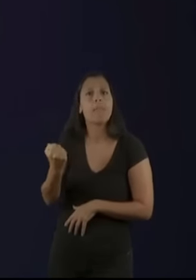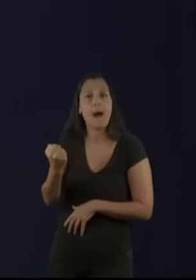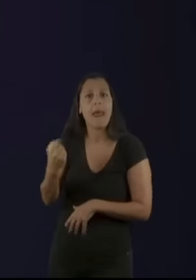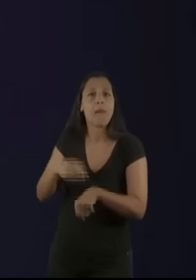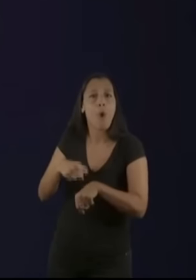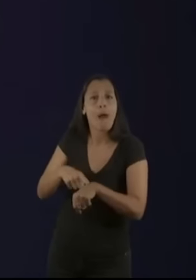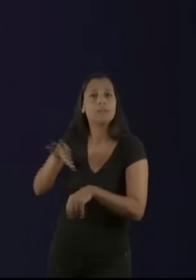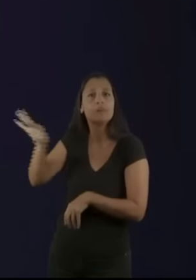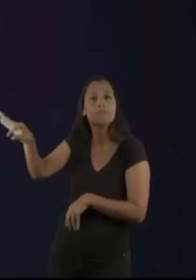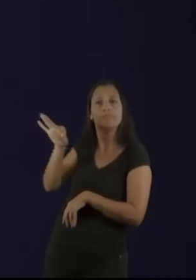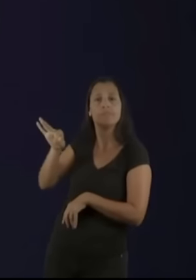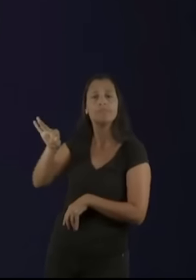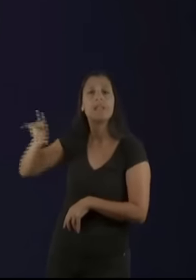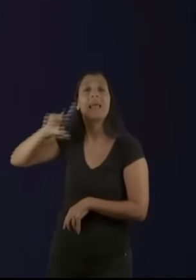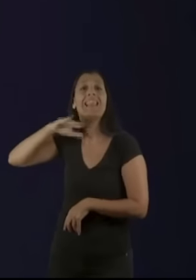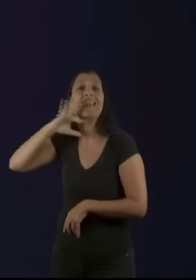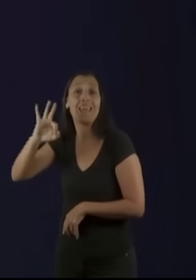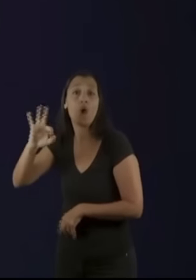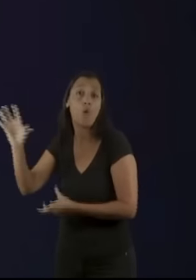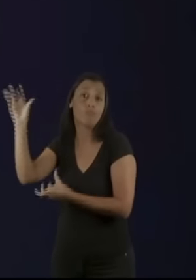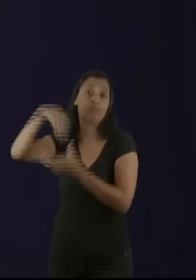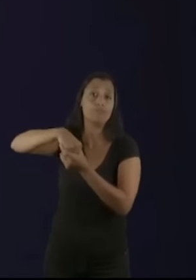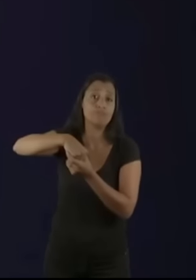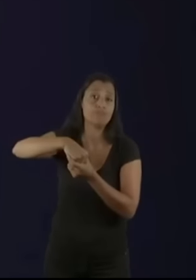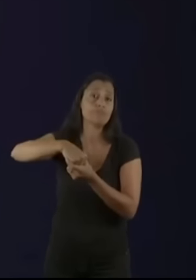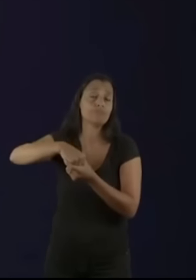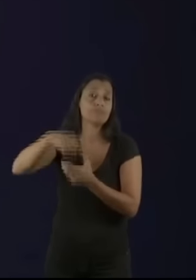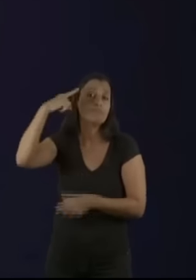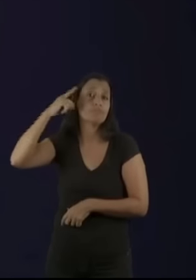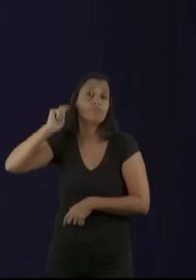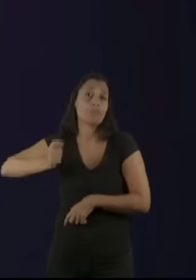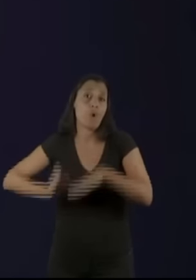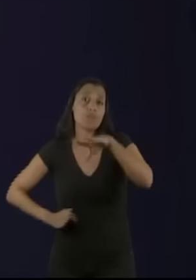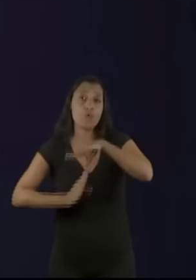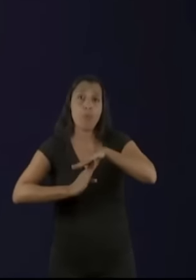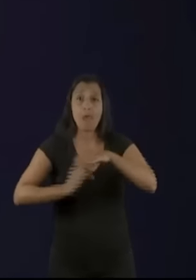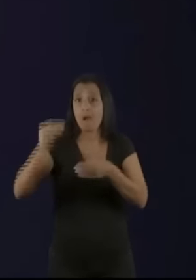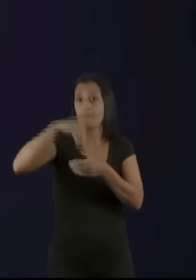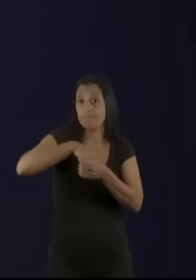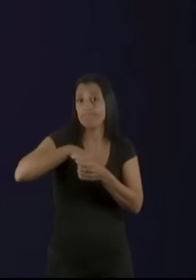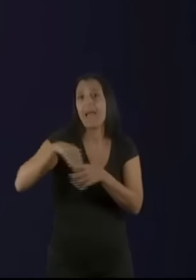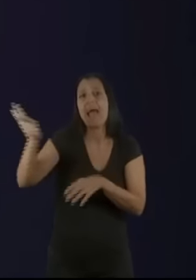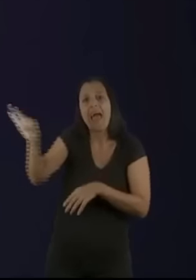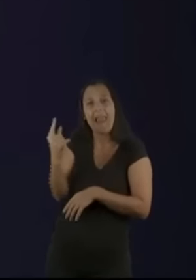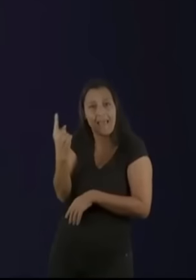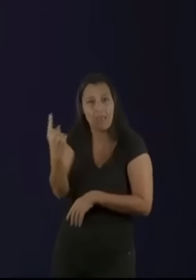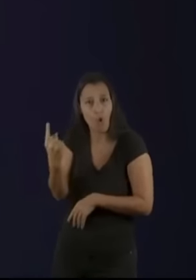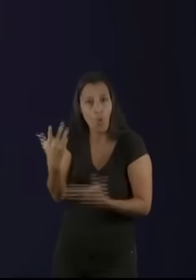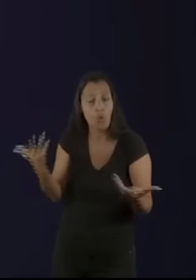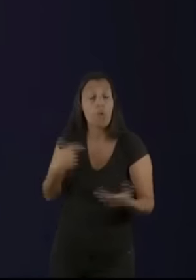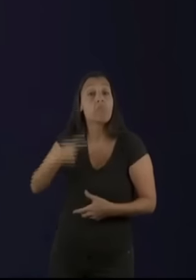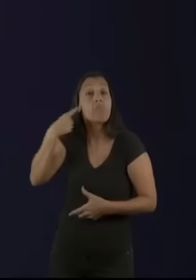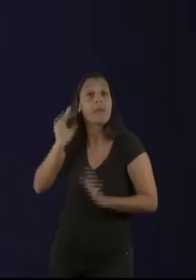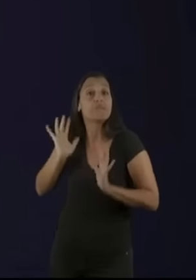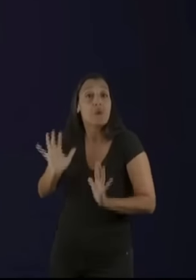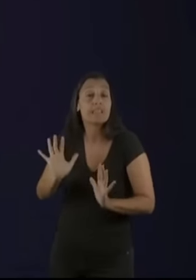aptitudes del doctor lijo como para ser uno de los dos elegidos todo